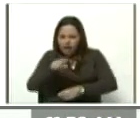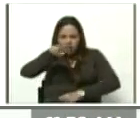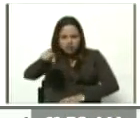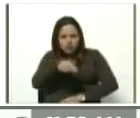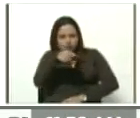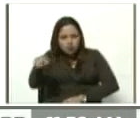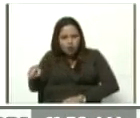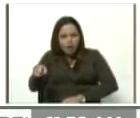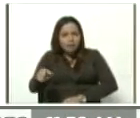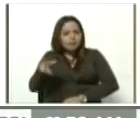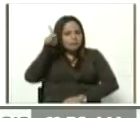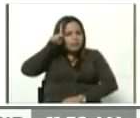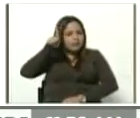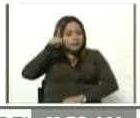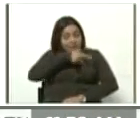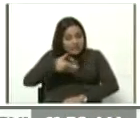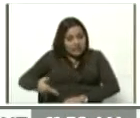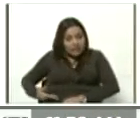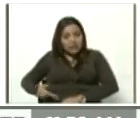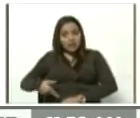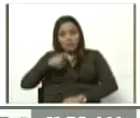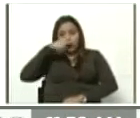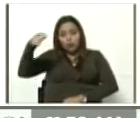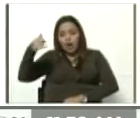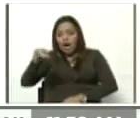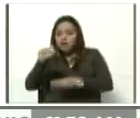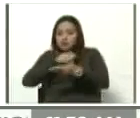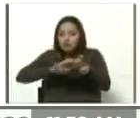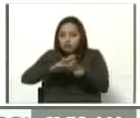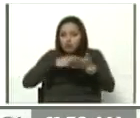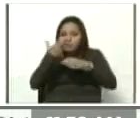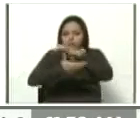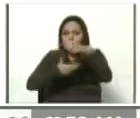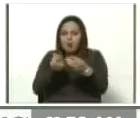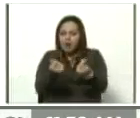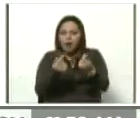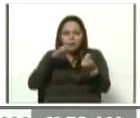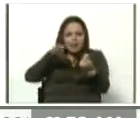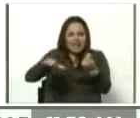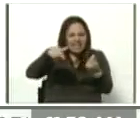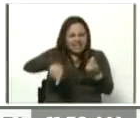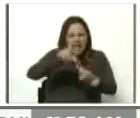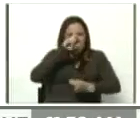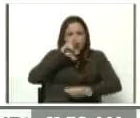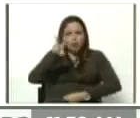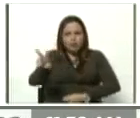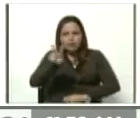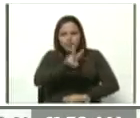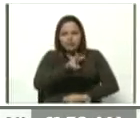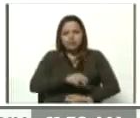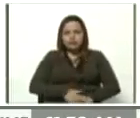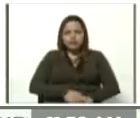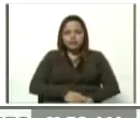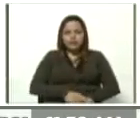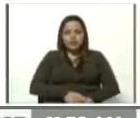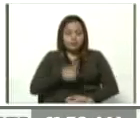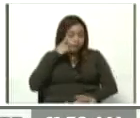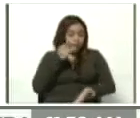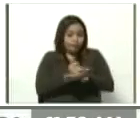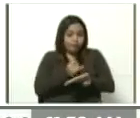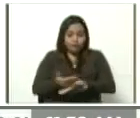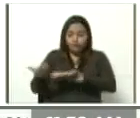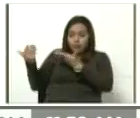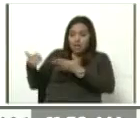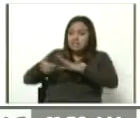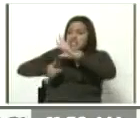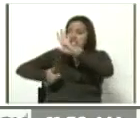resolver, aunque sea en parte, los actuales problemas económicos del país durante este año 2022? Bueno, fíjense. El 63%